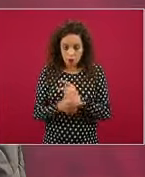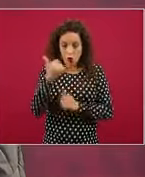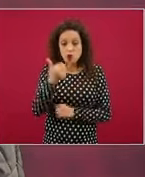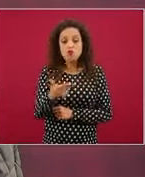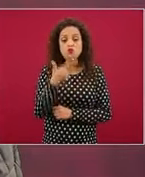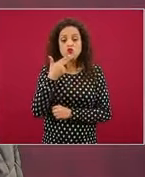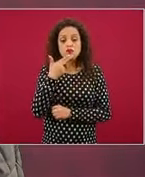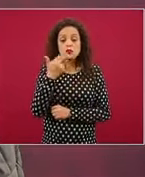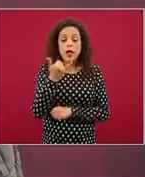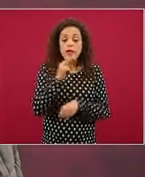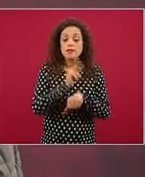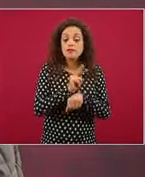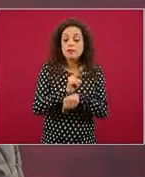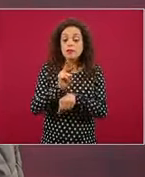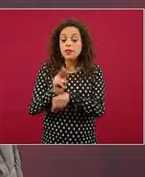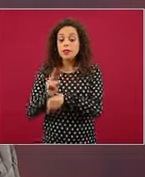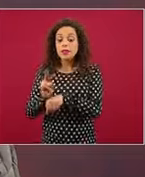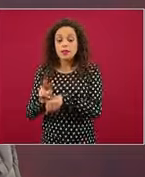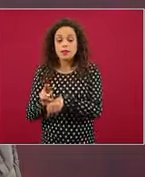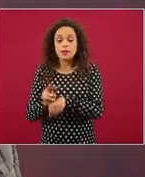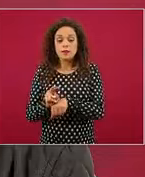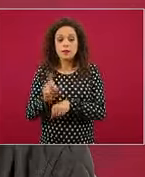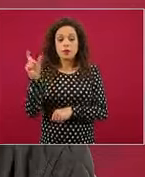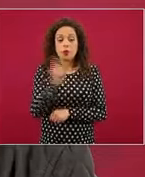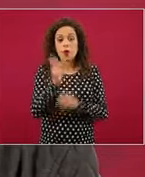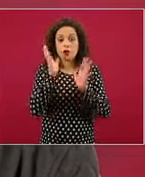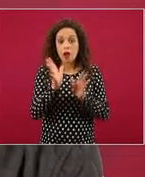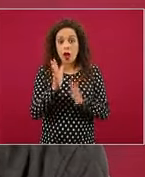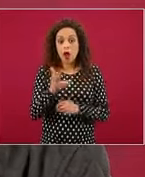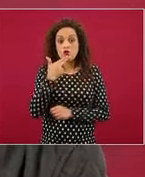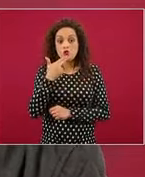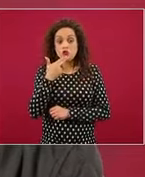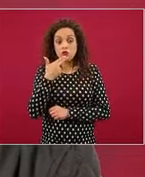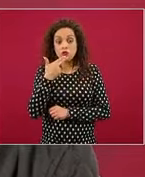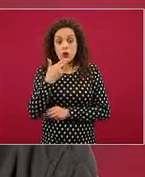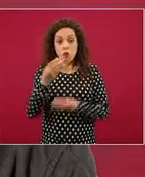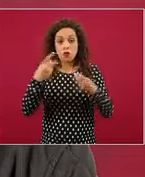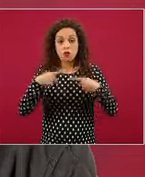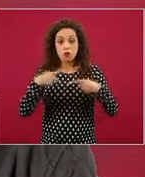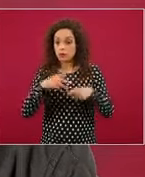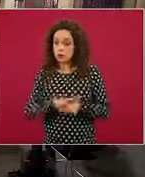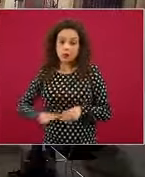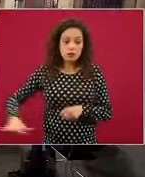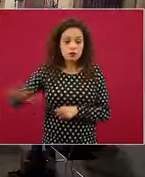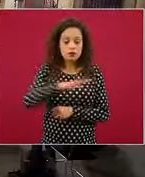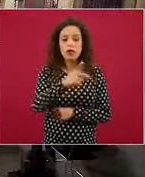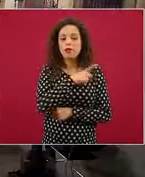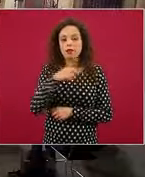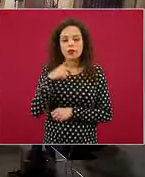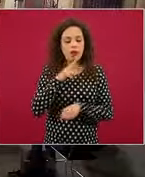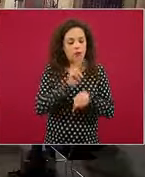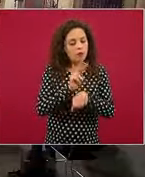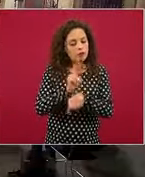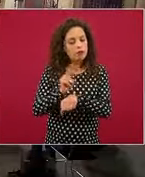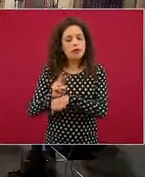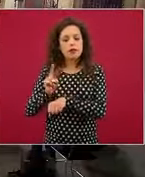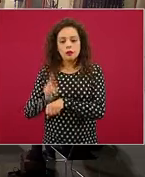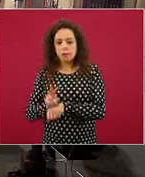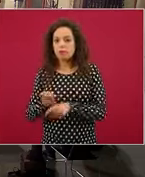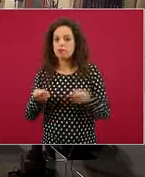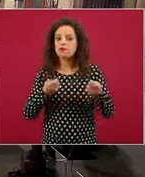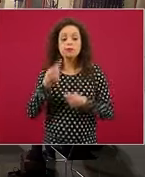la vigilancia cuando ya se usa masivamente en una población. Estos estándares